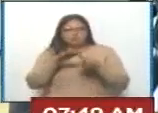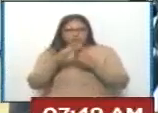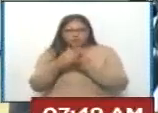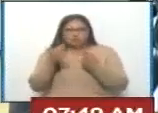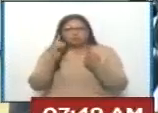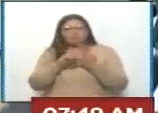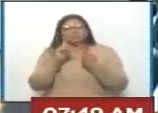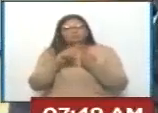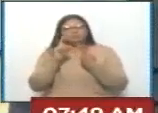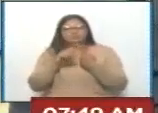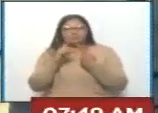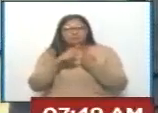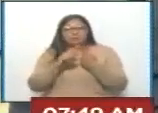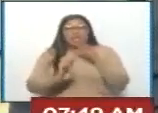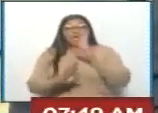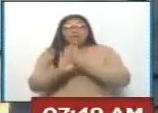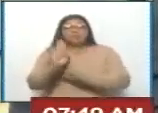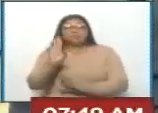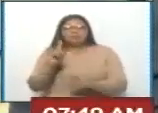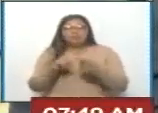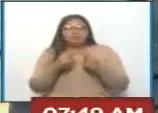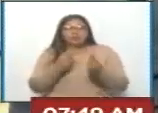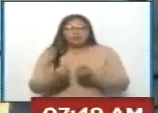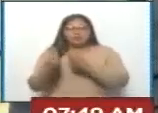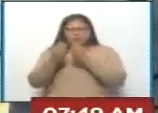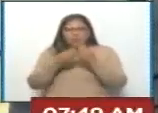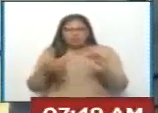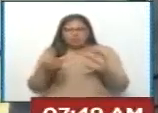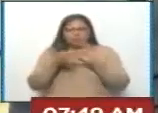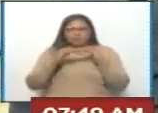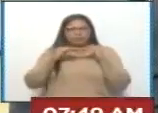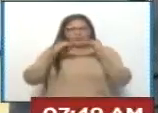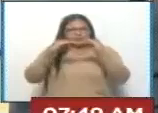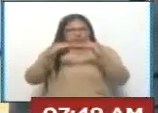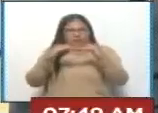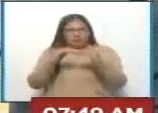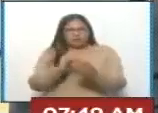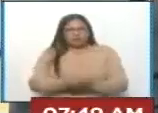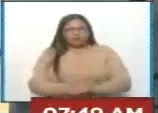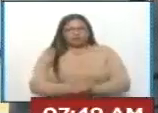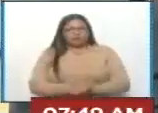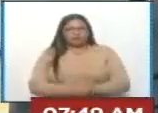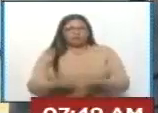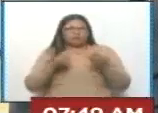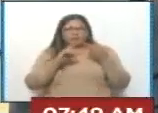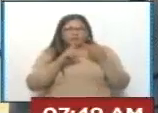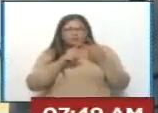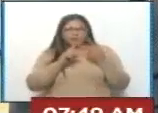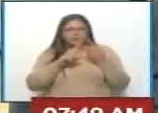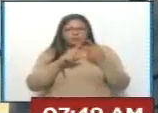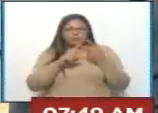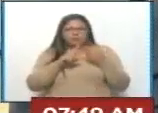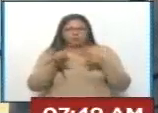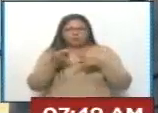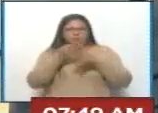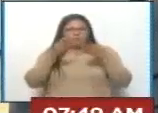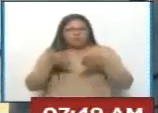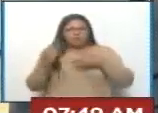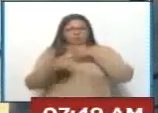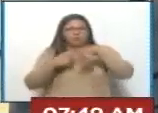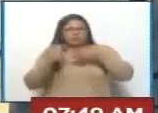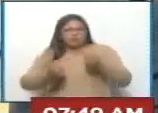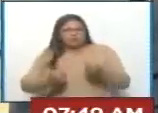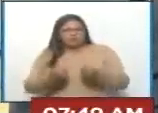primer lugar, crecimiento económico con estabilidad de precios. Y en segundo lugar, un gobierno